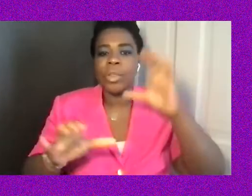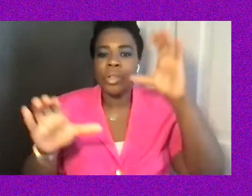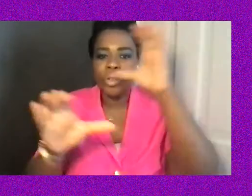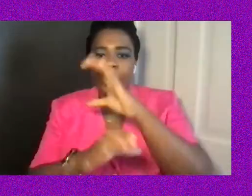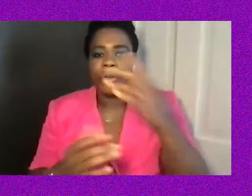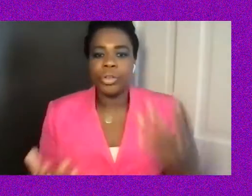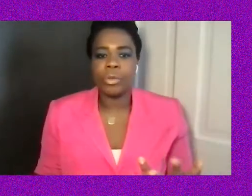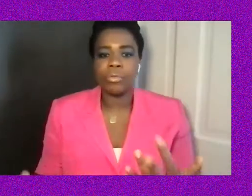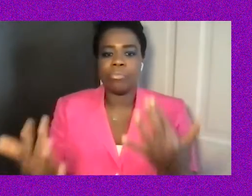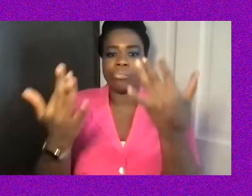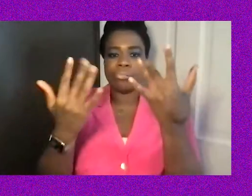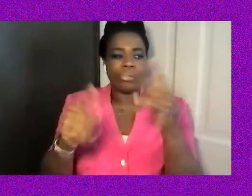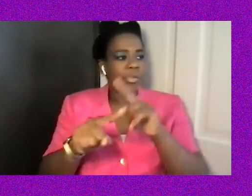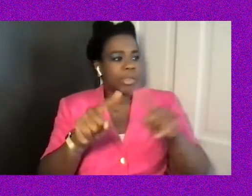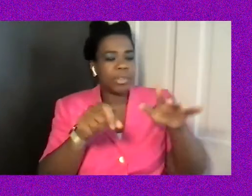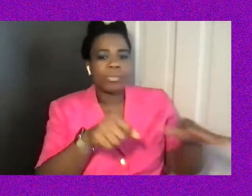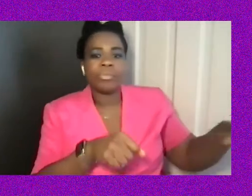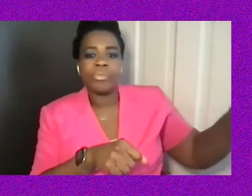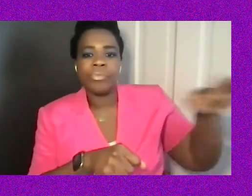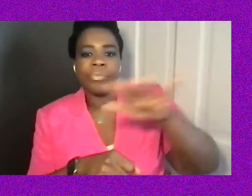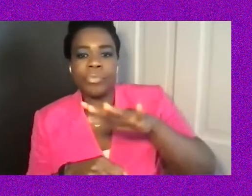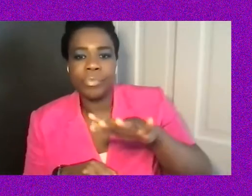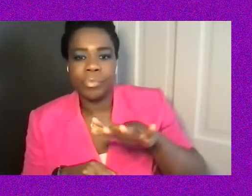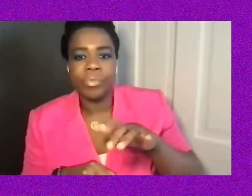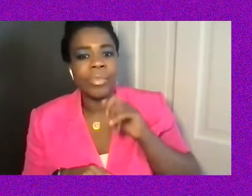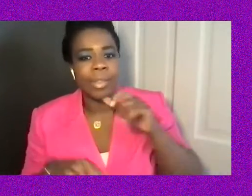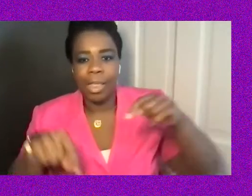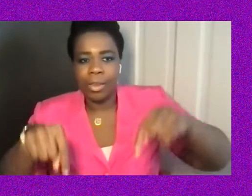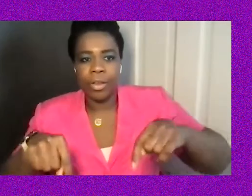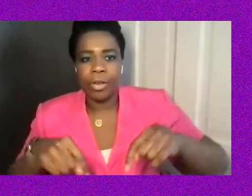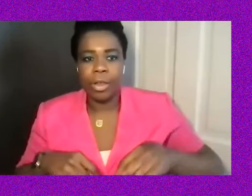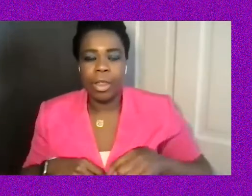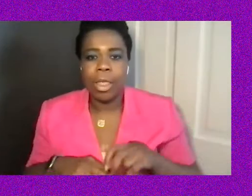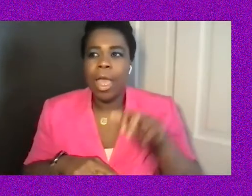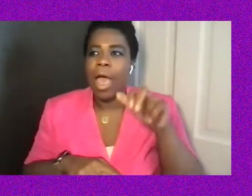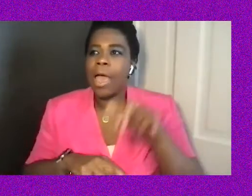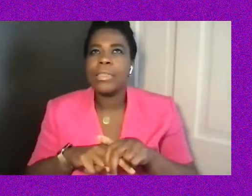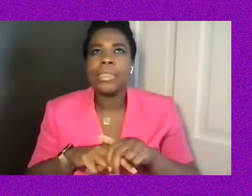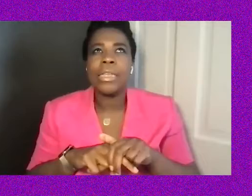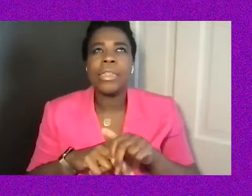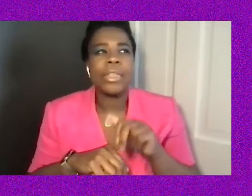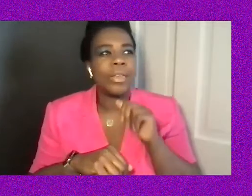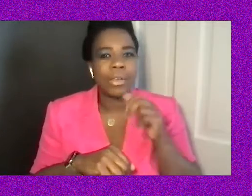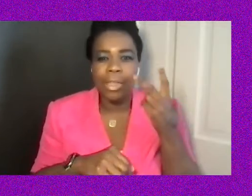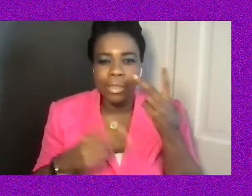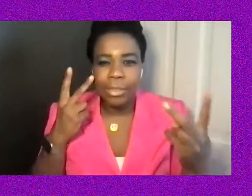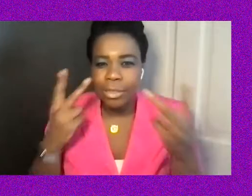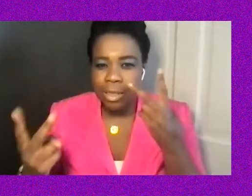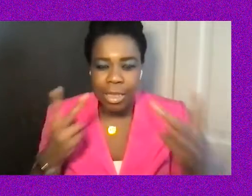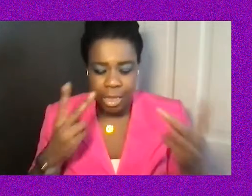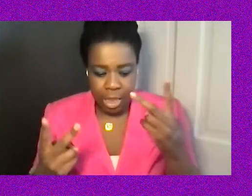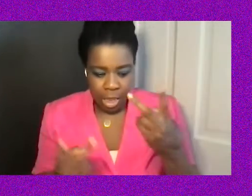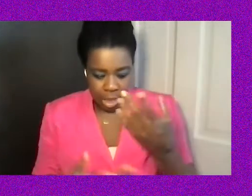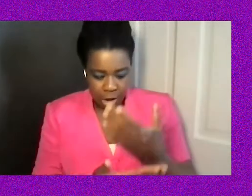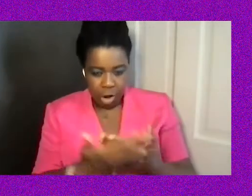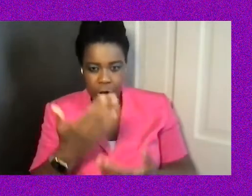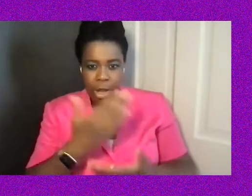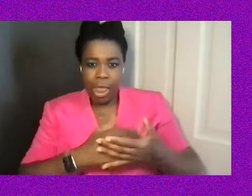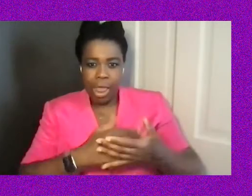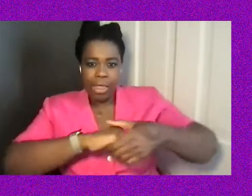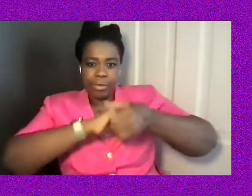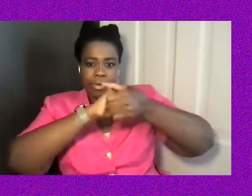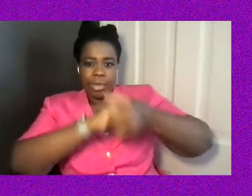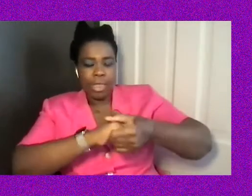como el sol, buscando tierras más conocidas que esta. Y yo me senté